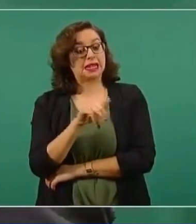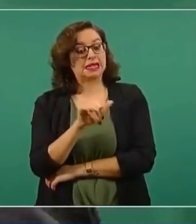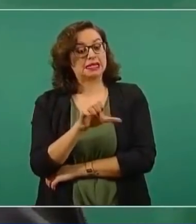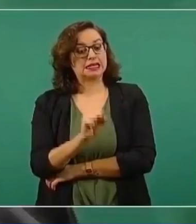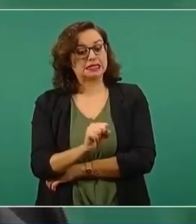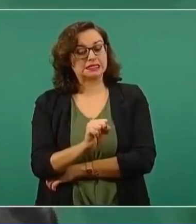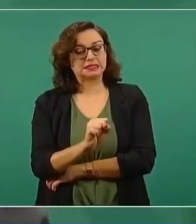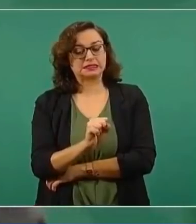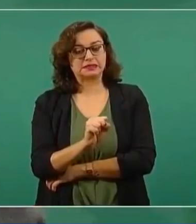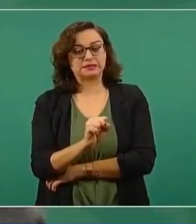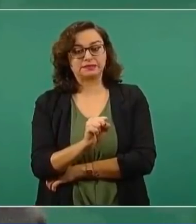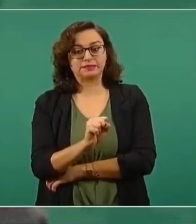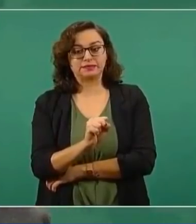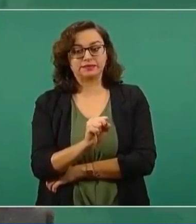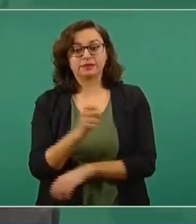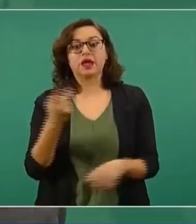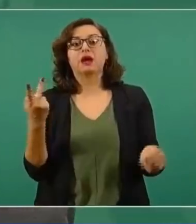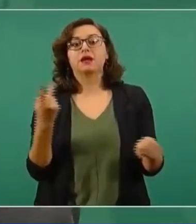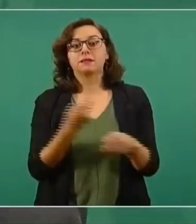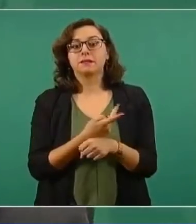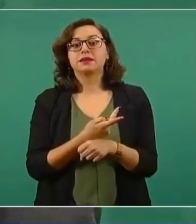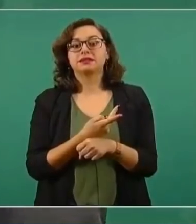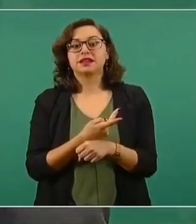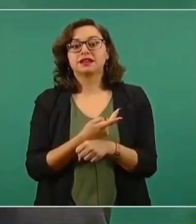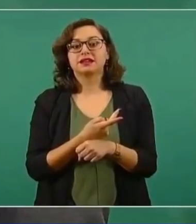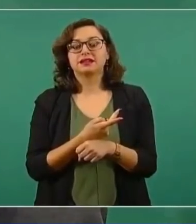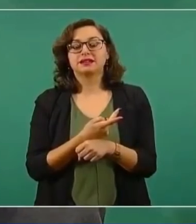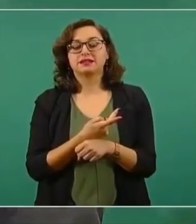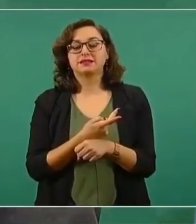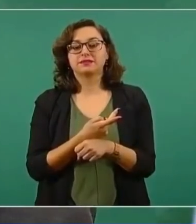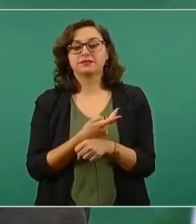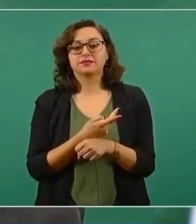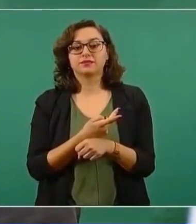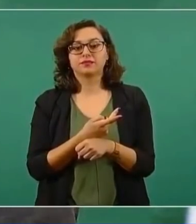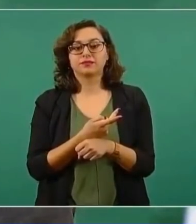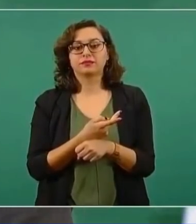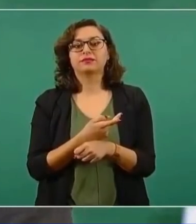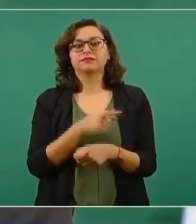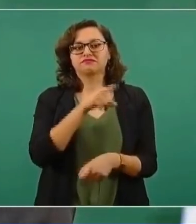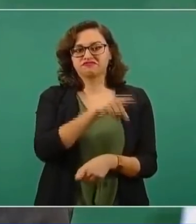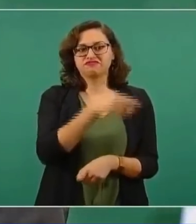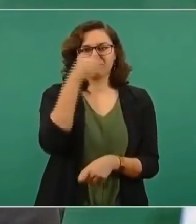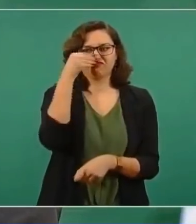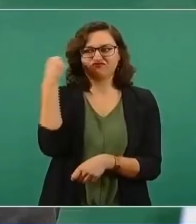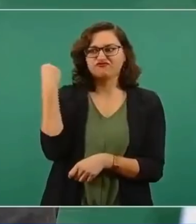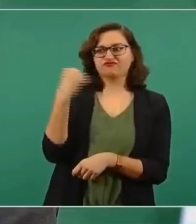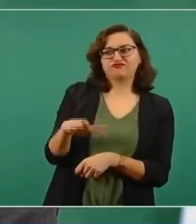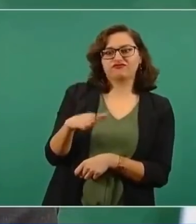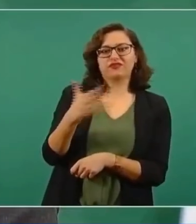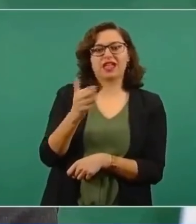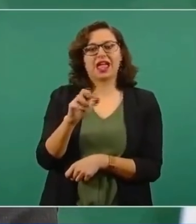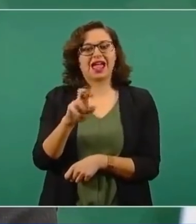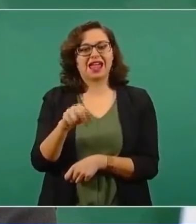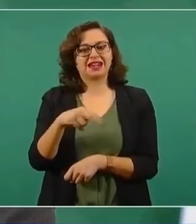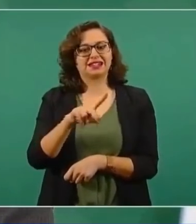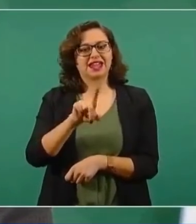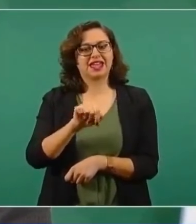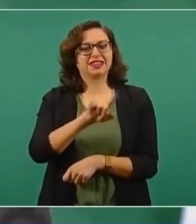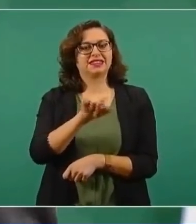utilizó lo del encarcelamiento de Hernández Galicia,